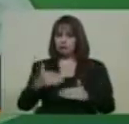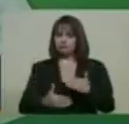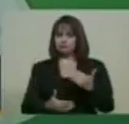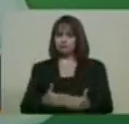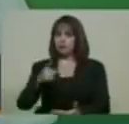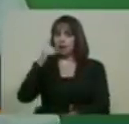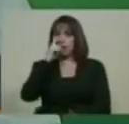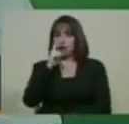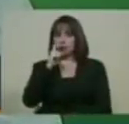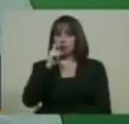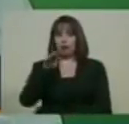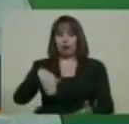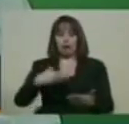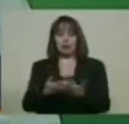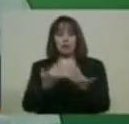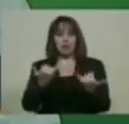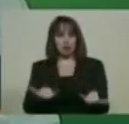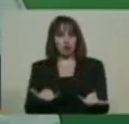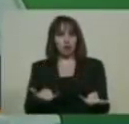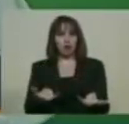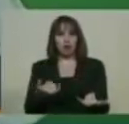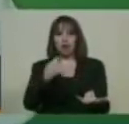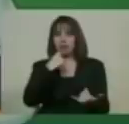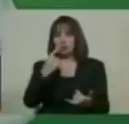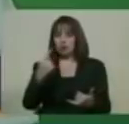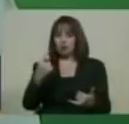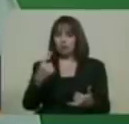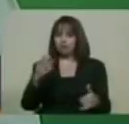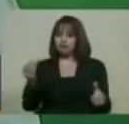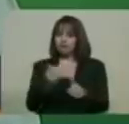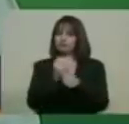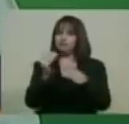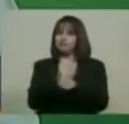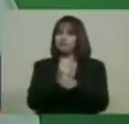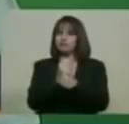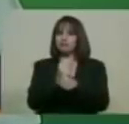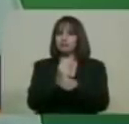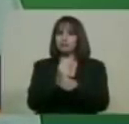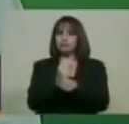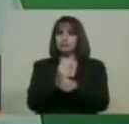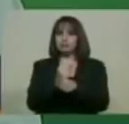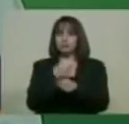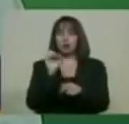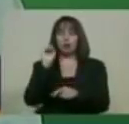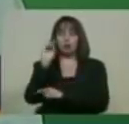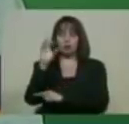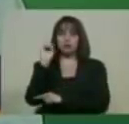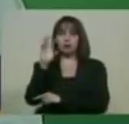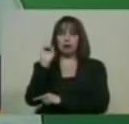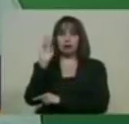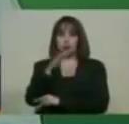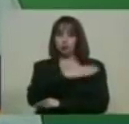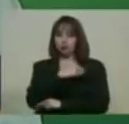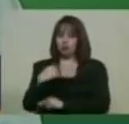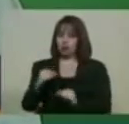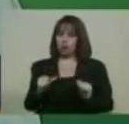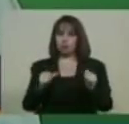hoy puedo decir, lo estamos logrando. Y con este acto